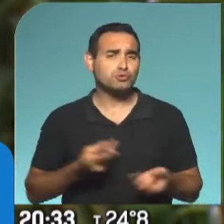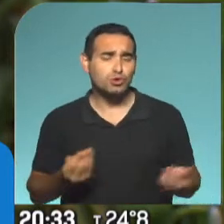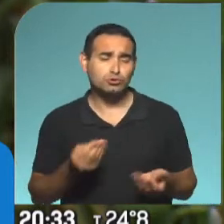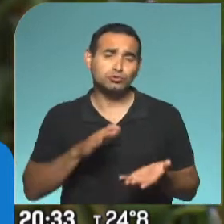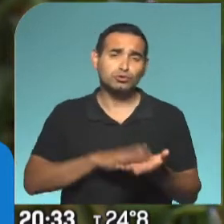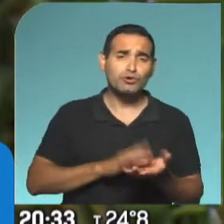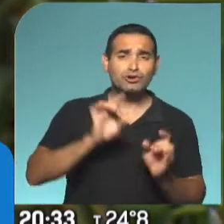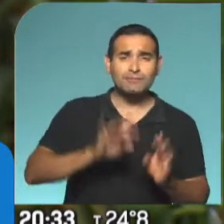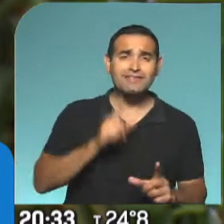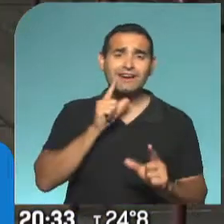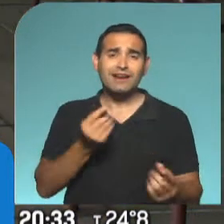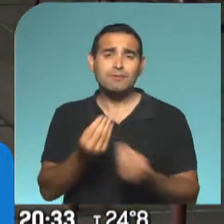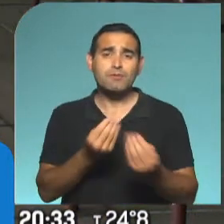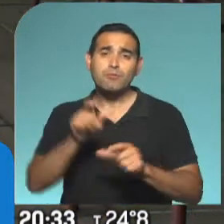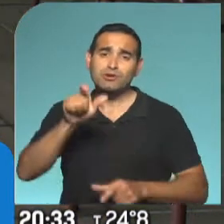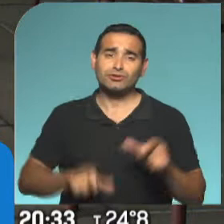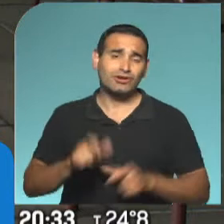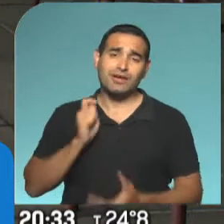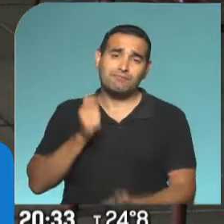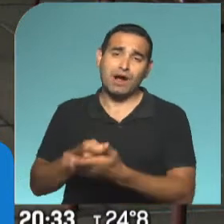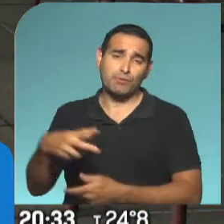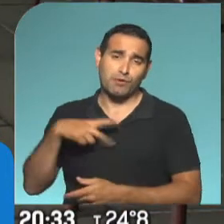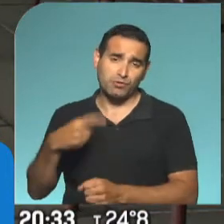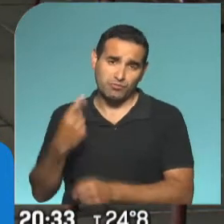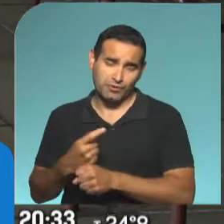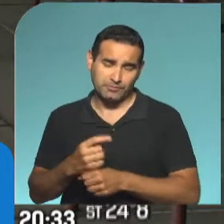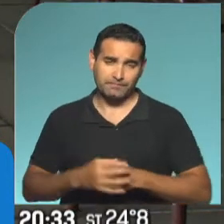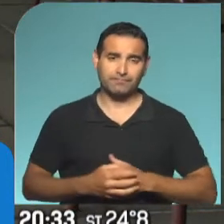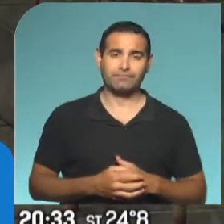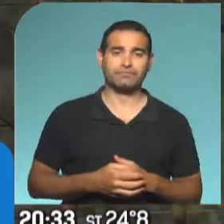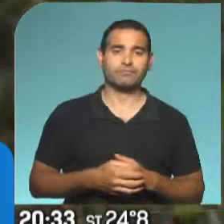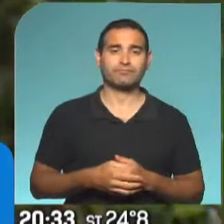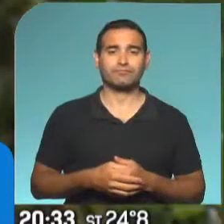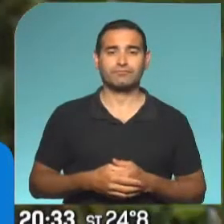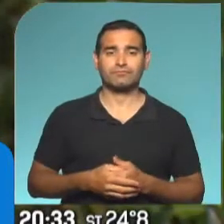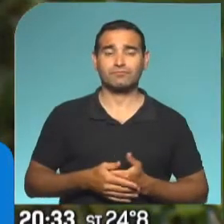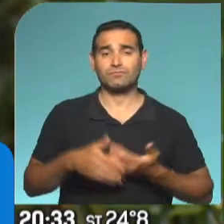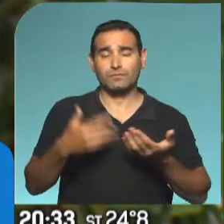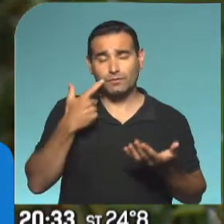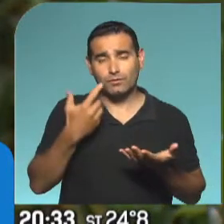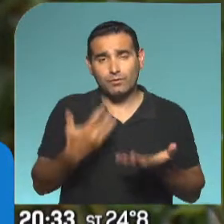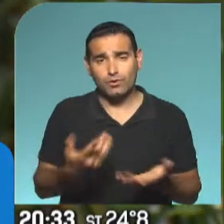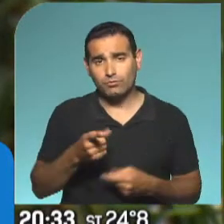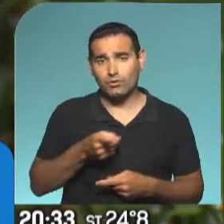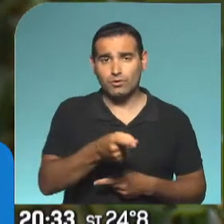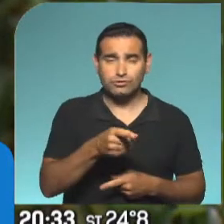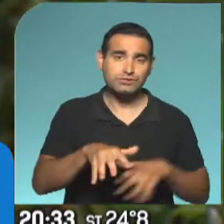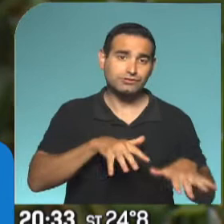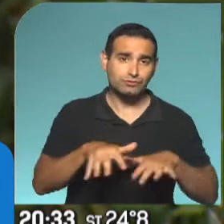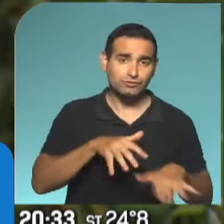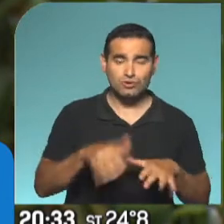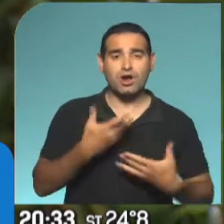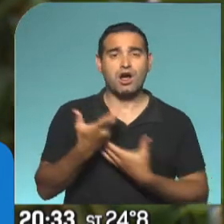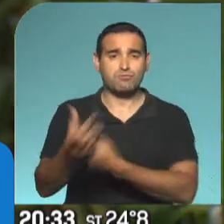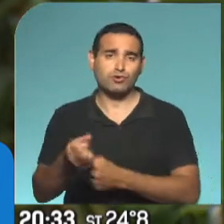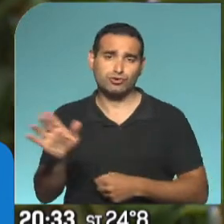solo podrán reclamar vacantes quienes no puedan pagar un privado. Por supuesto va a rechazar esta situación y va a acompañar a